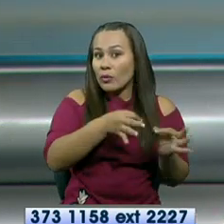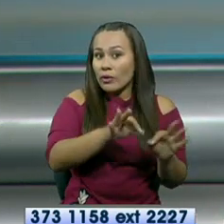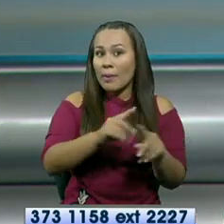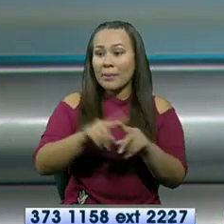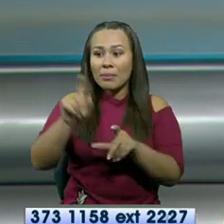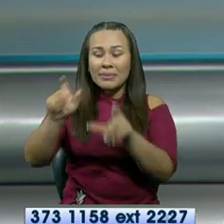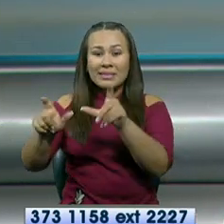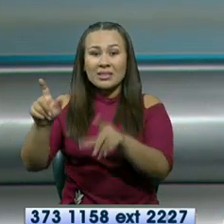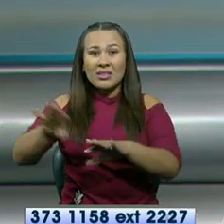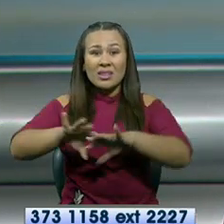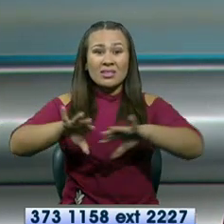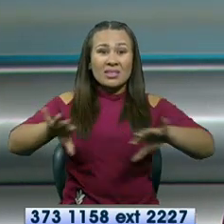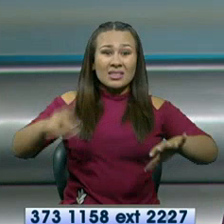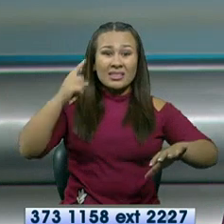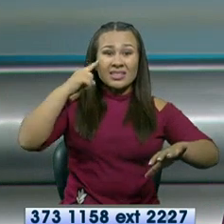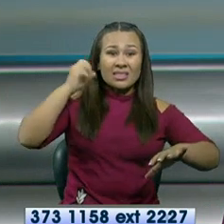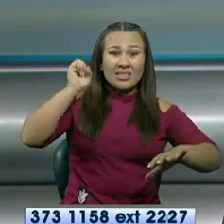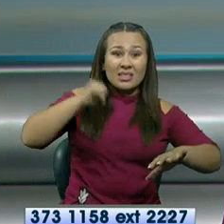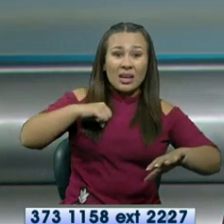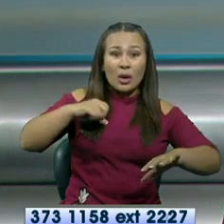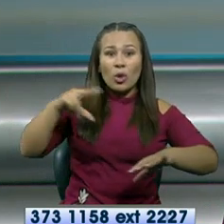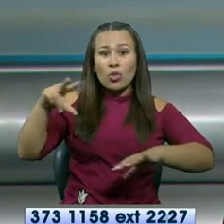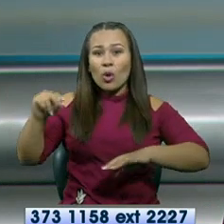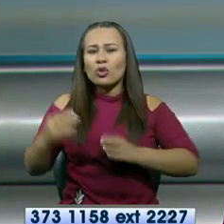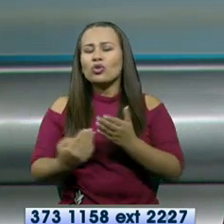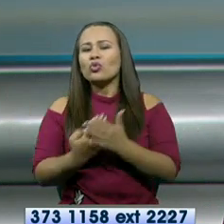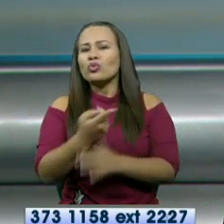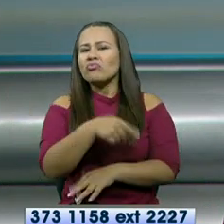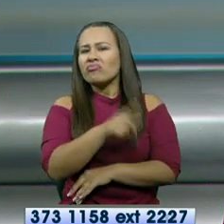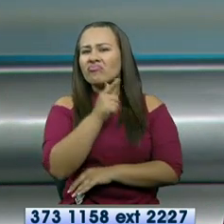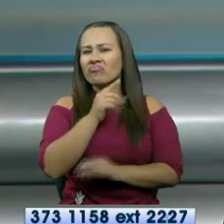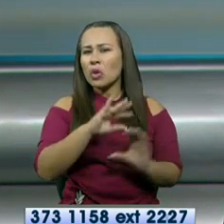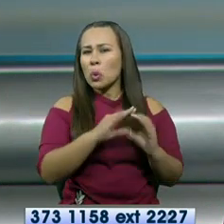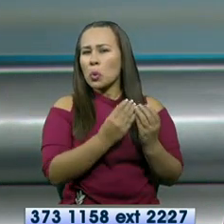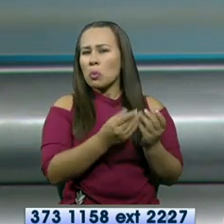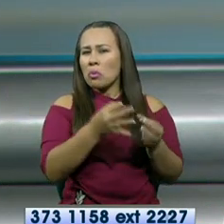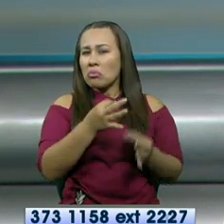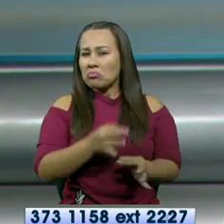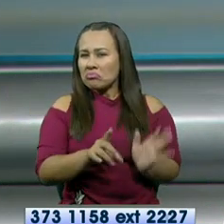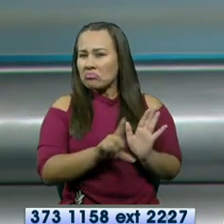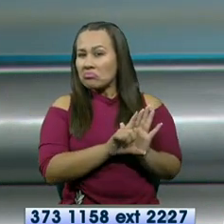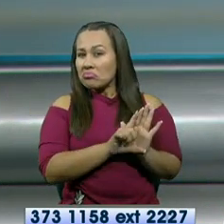surgen criterios divididos sobre la legalidad de la misma.